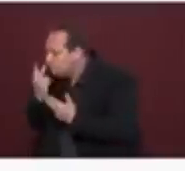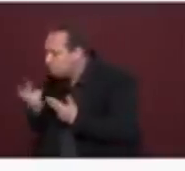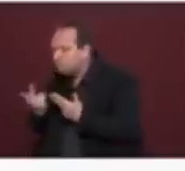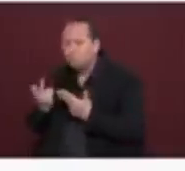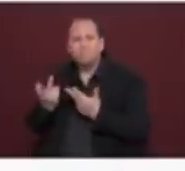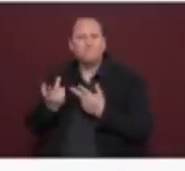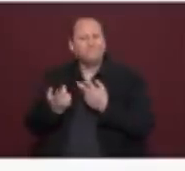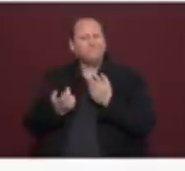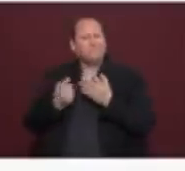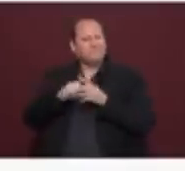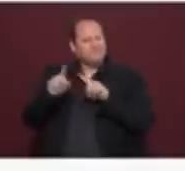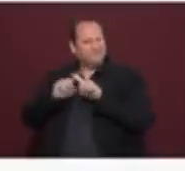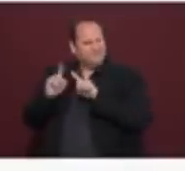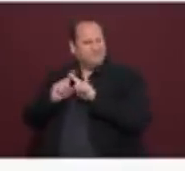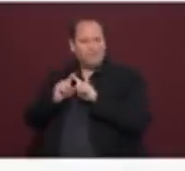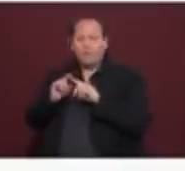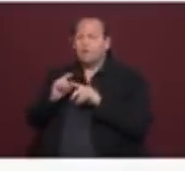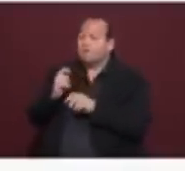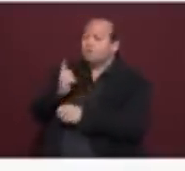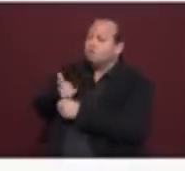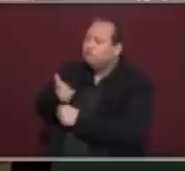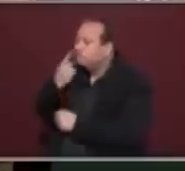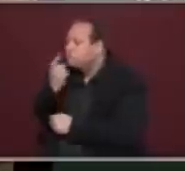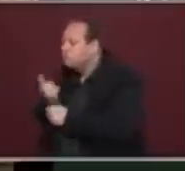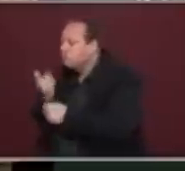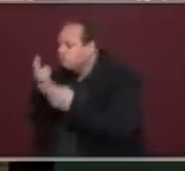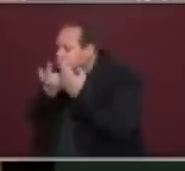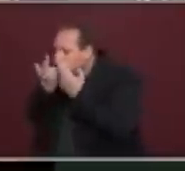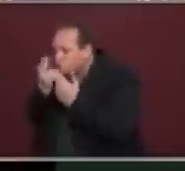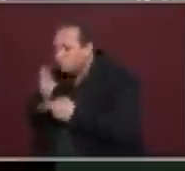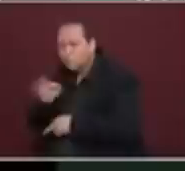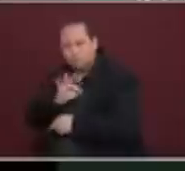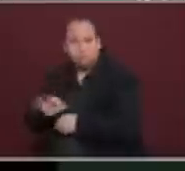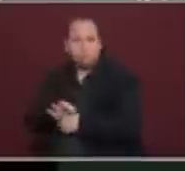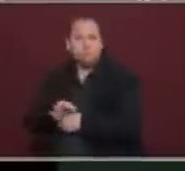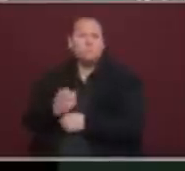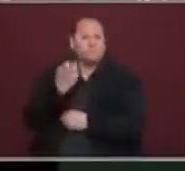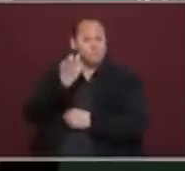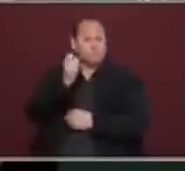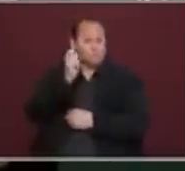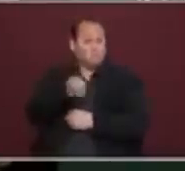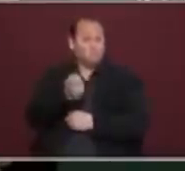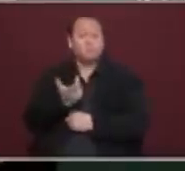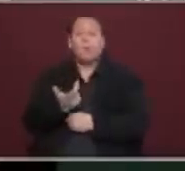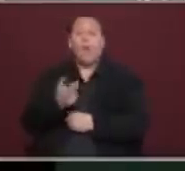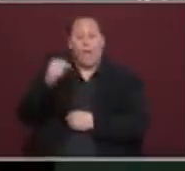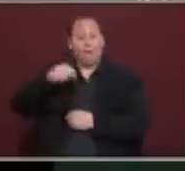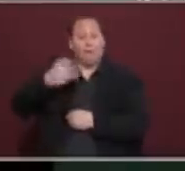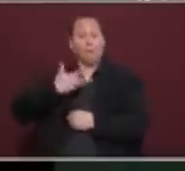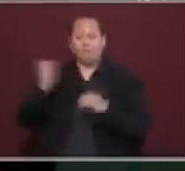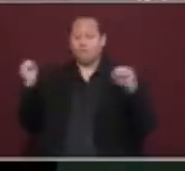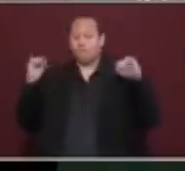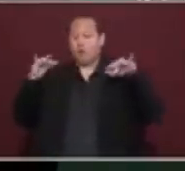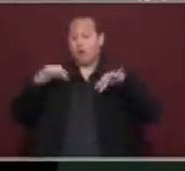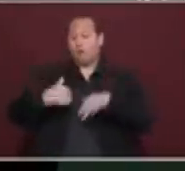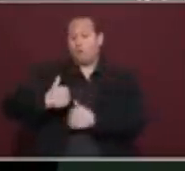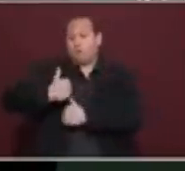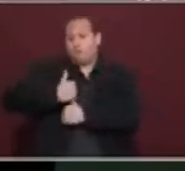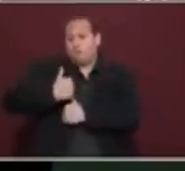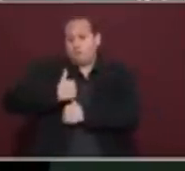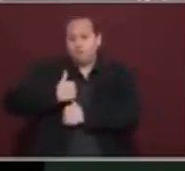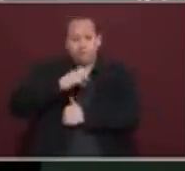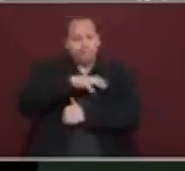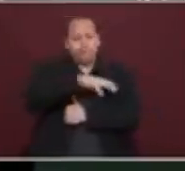a los vehículos que transitan de tal manera que tenemos aquí los efectivos que están